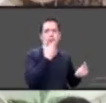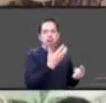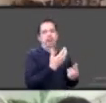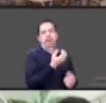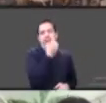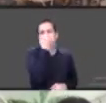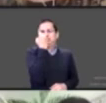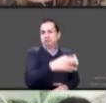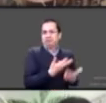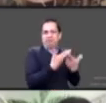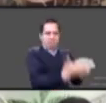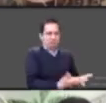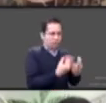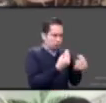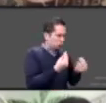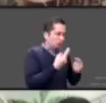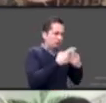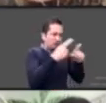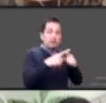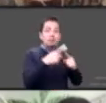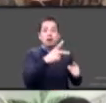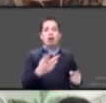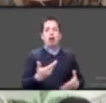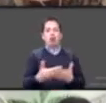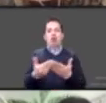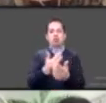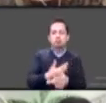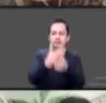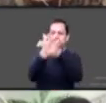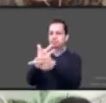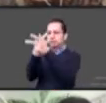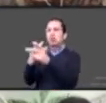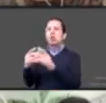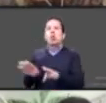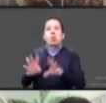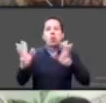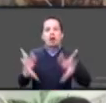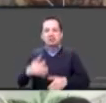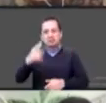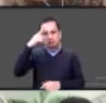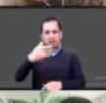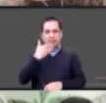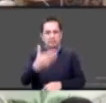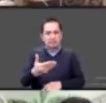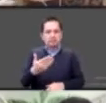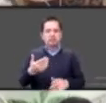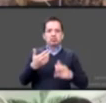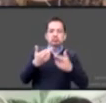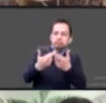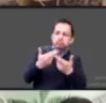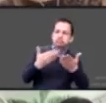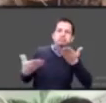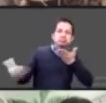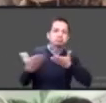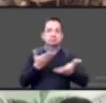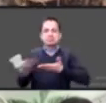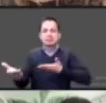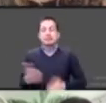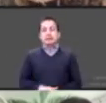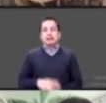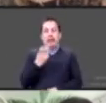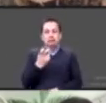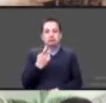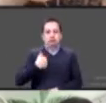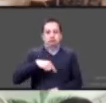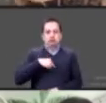presencial, ¿cómo lo podíamos recuperar? Desde ahí creo que lo que hemos ido aprendiendo es cómo adaptar lo